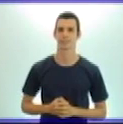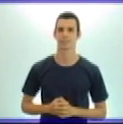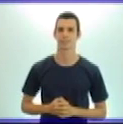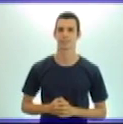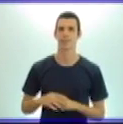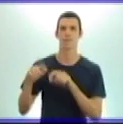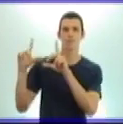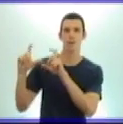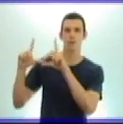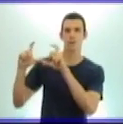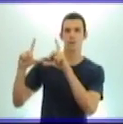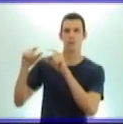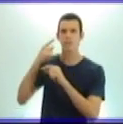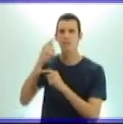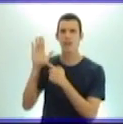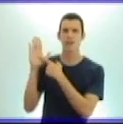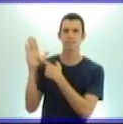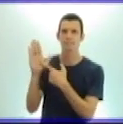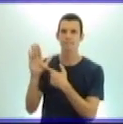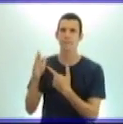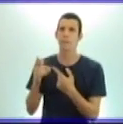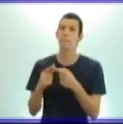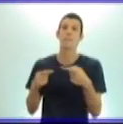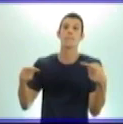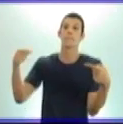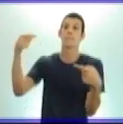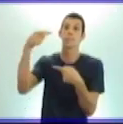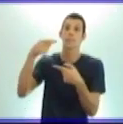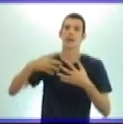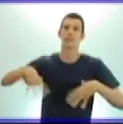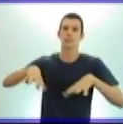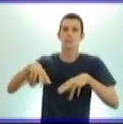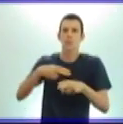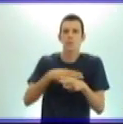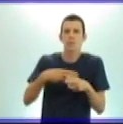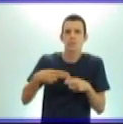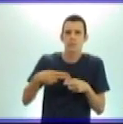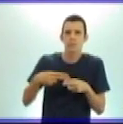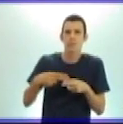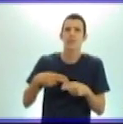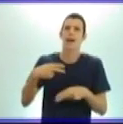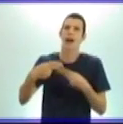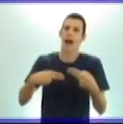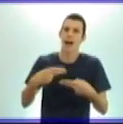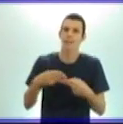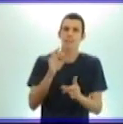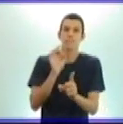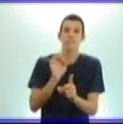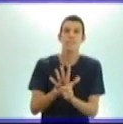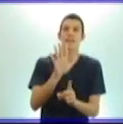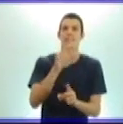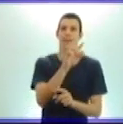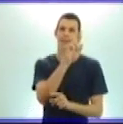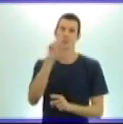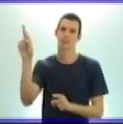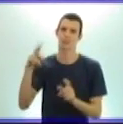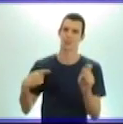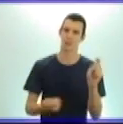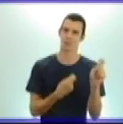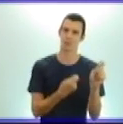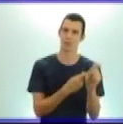revolucionaria. Y en el día de hoy vamos a tratar contenidos relacionados con